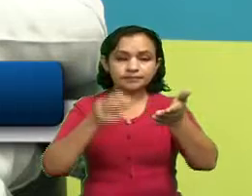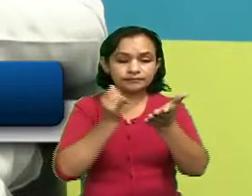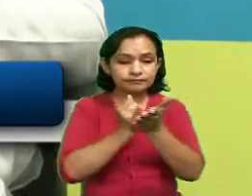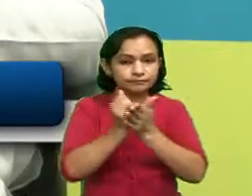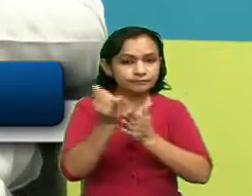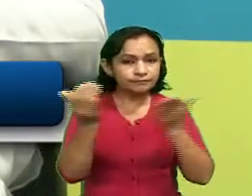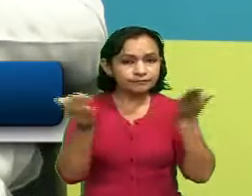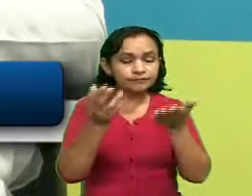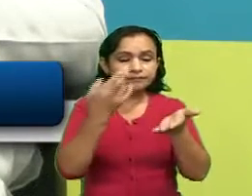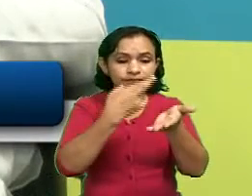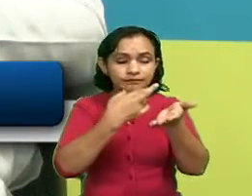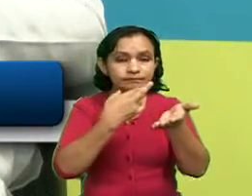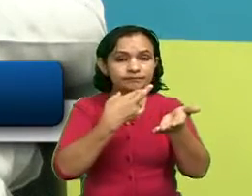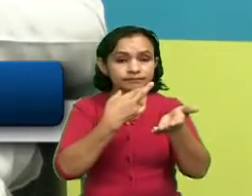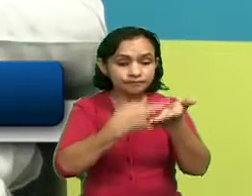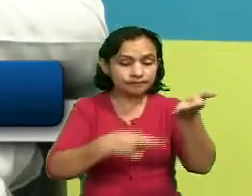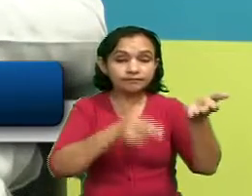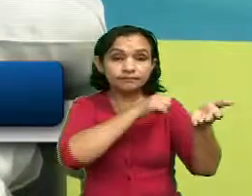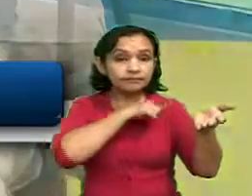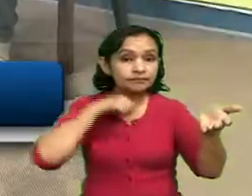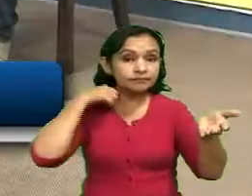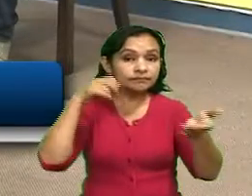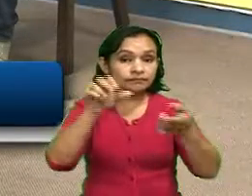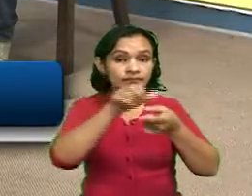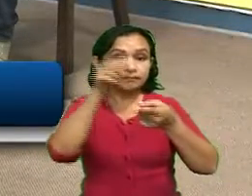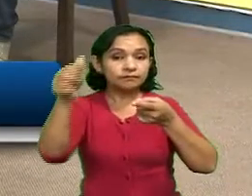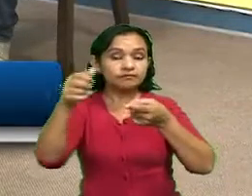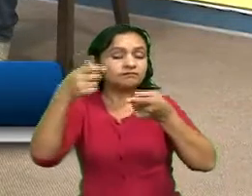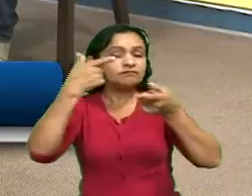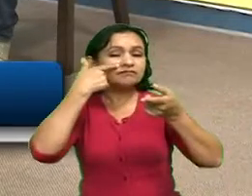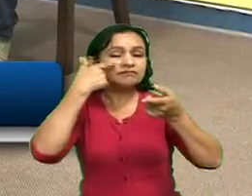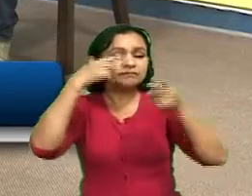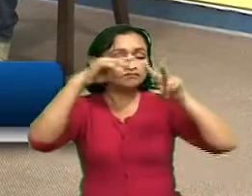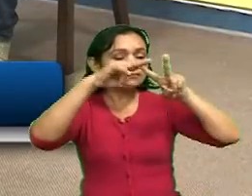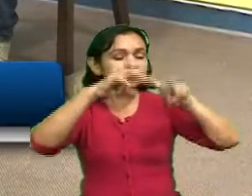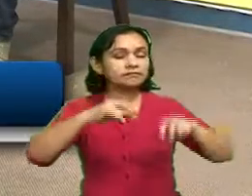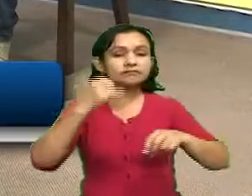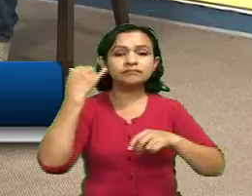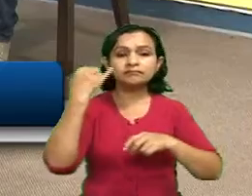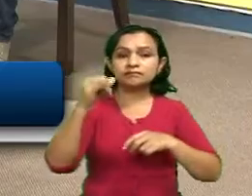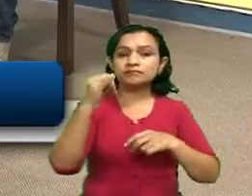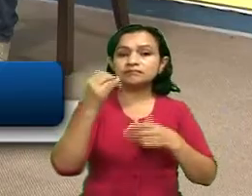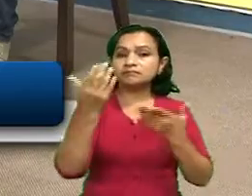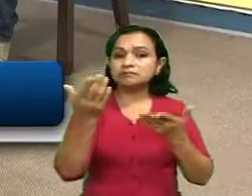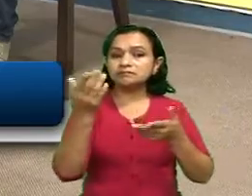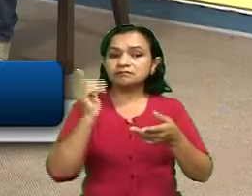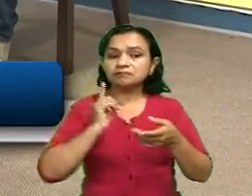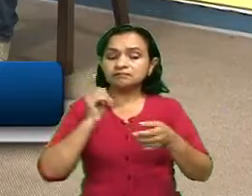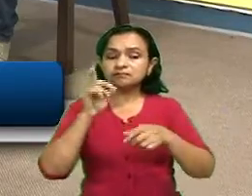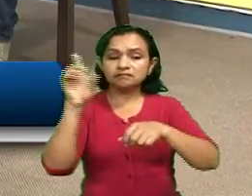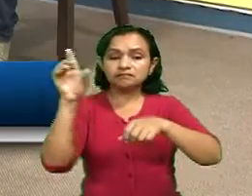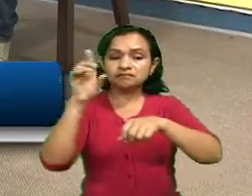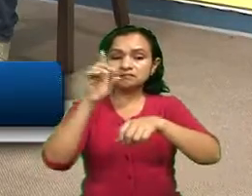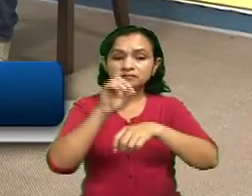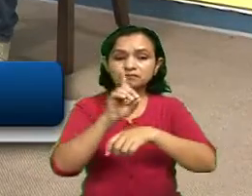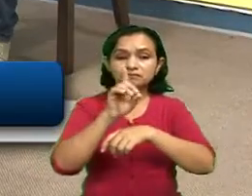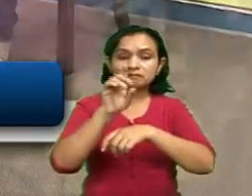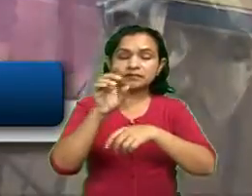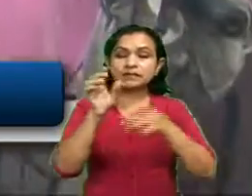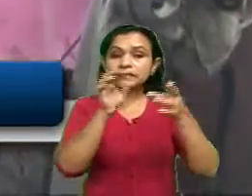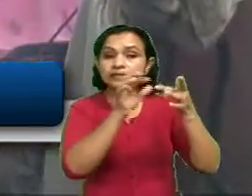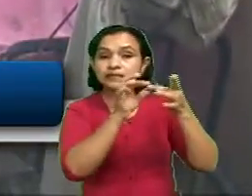tiene dengue es el examen de sangre. ¿Qué otro tipo de exámenes hacen para decir si este paciente tiene probable? Hay un